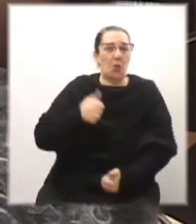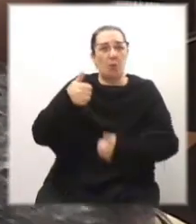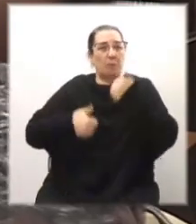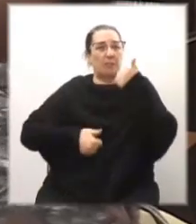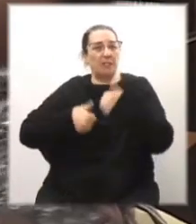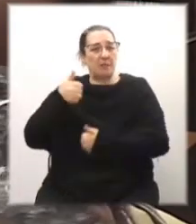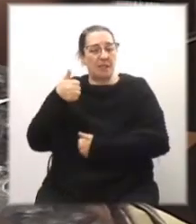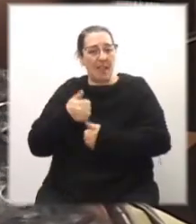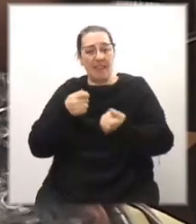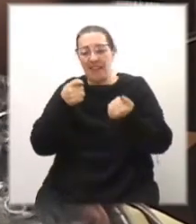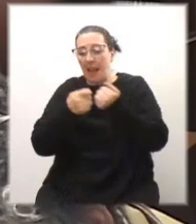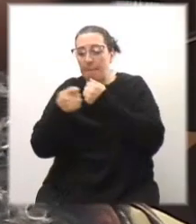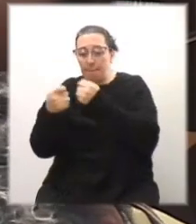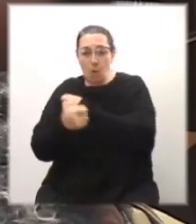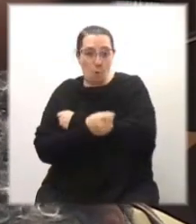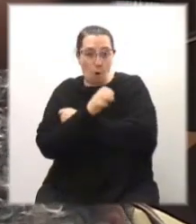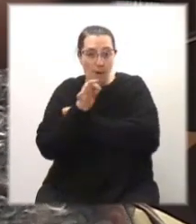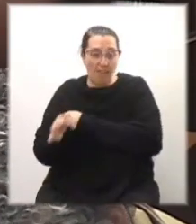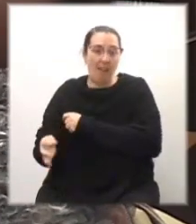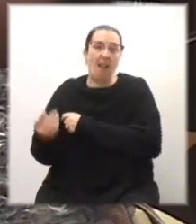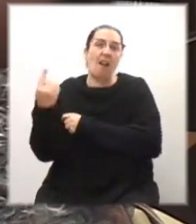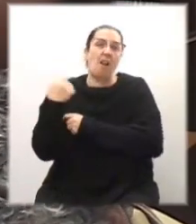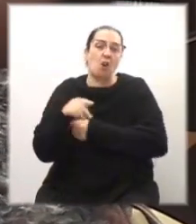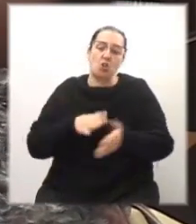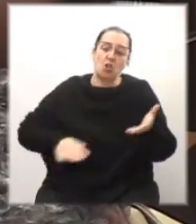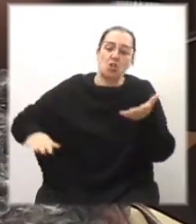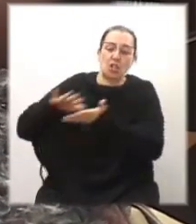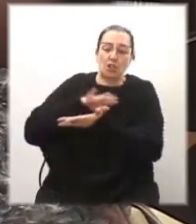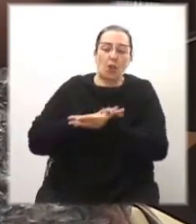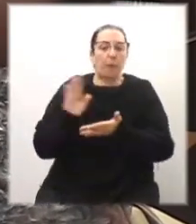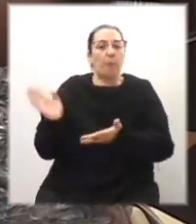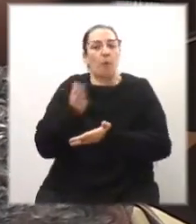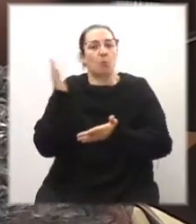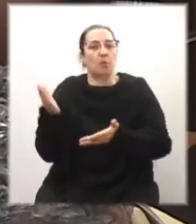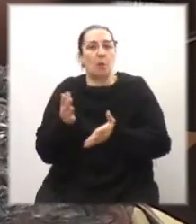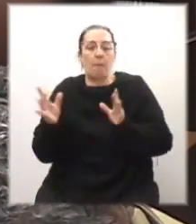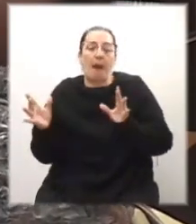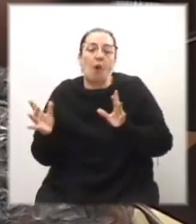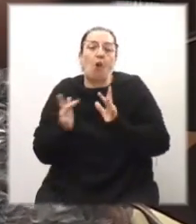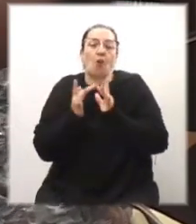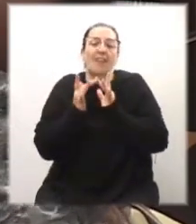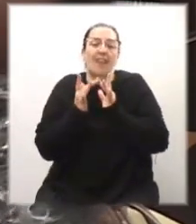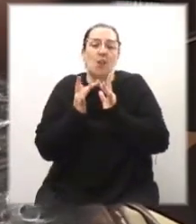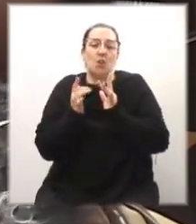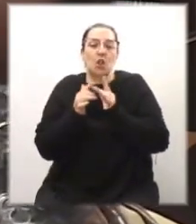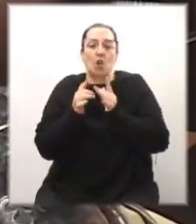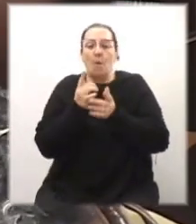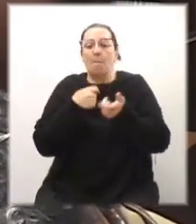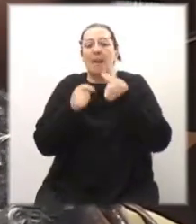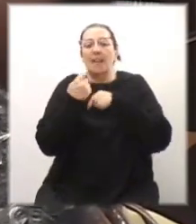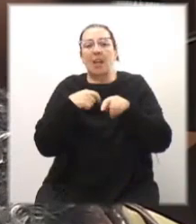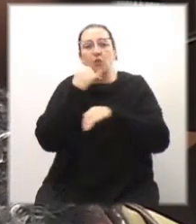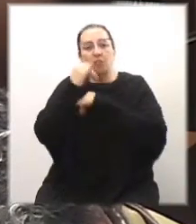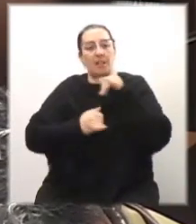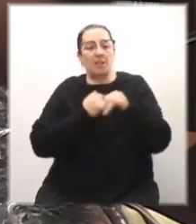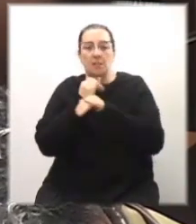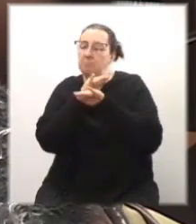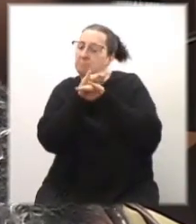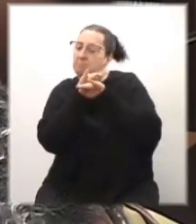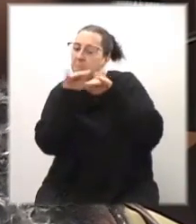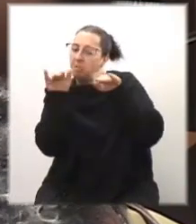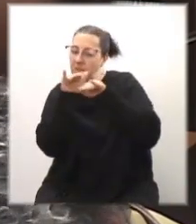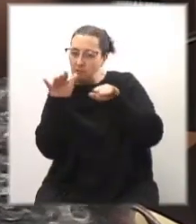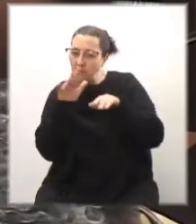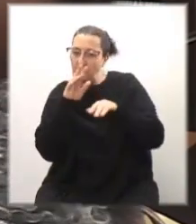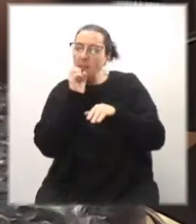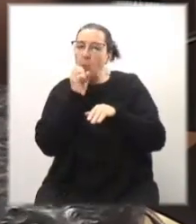competitividad cambiaria, los sectores productivos más conectados a los mercados internacionales mantienen ciertos niveles